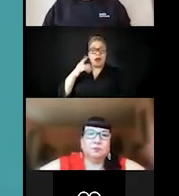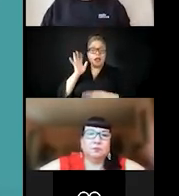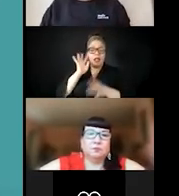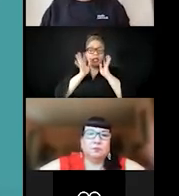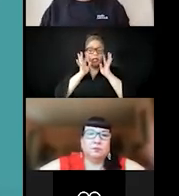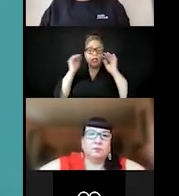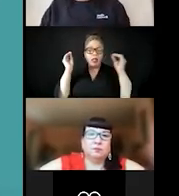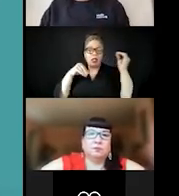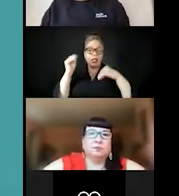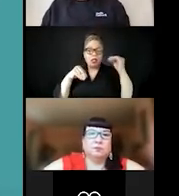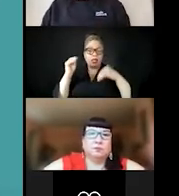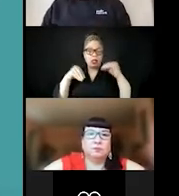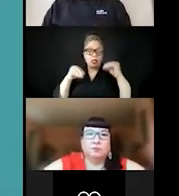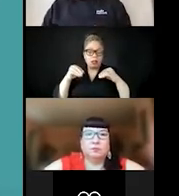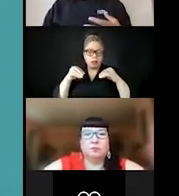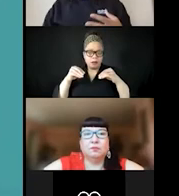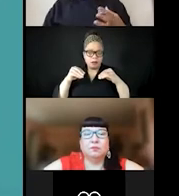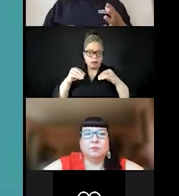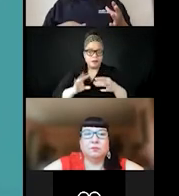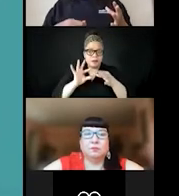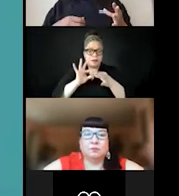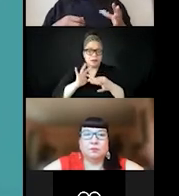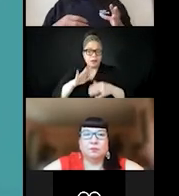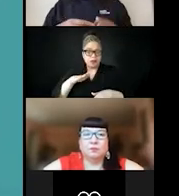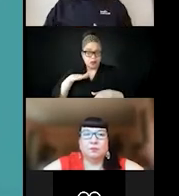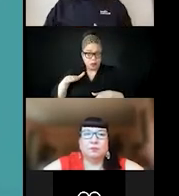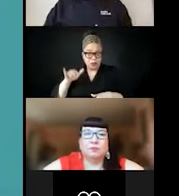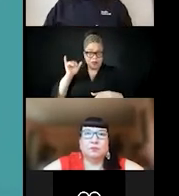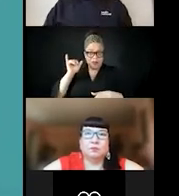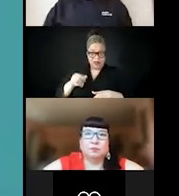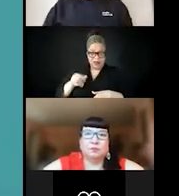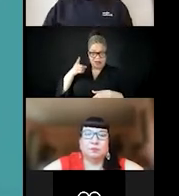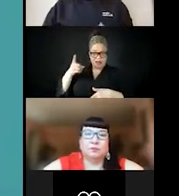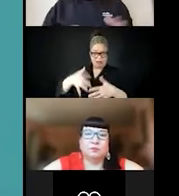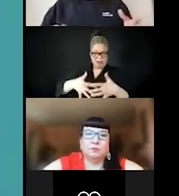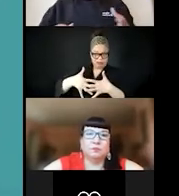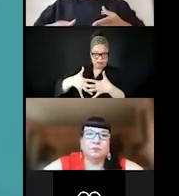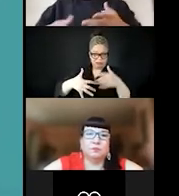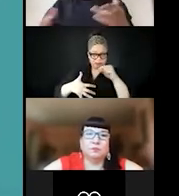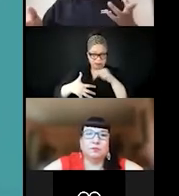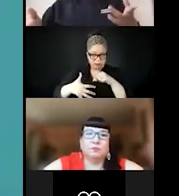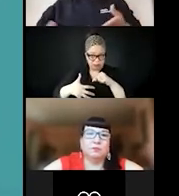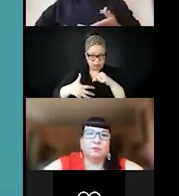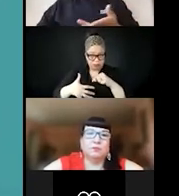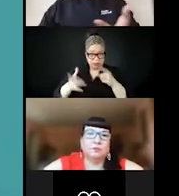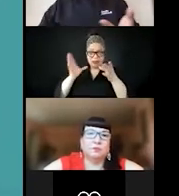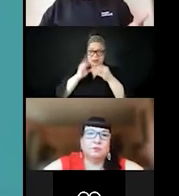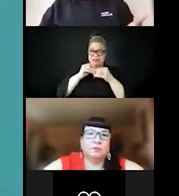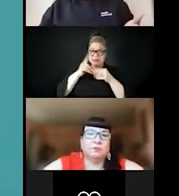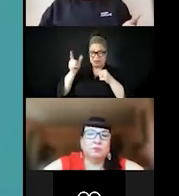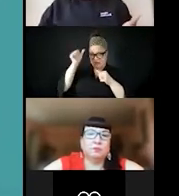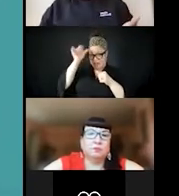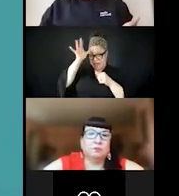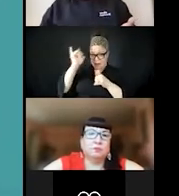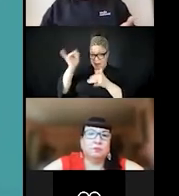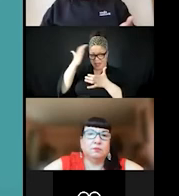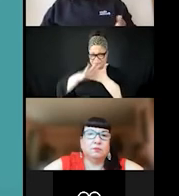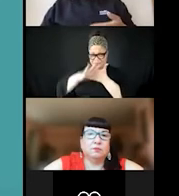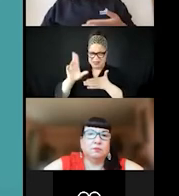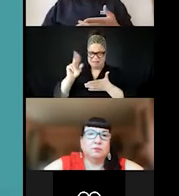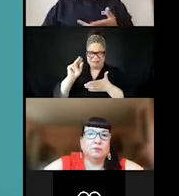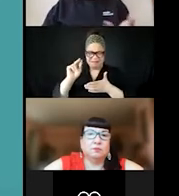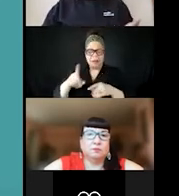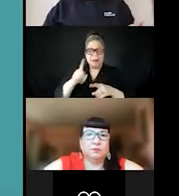el niño niña que ya estaba con él que ya estaba embarazada que no era hijo de